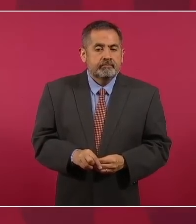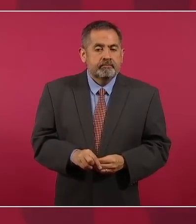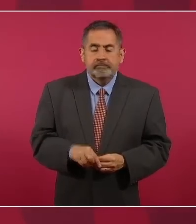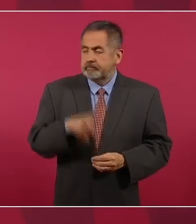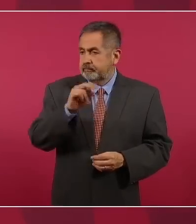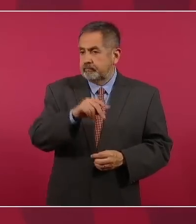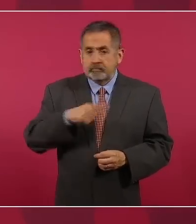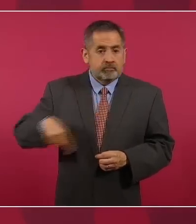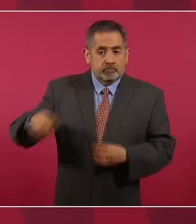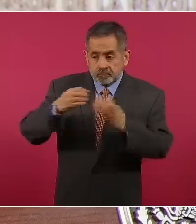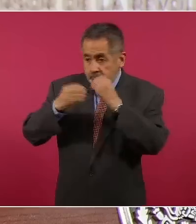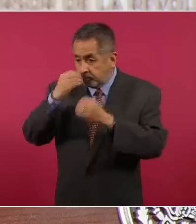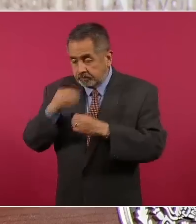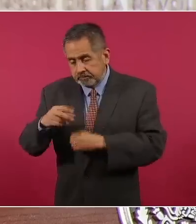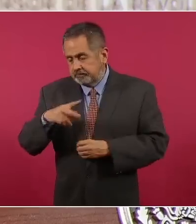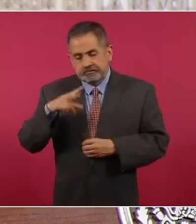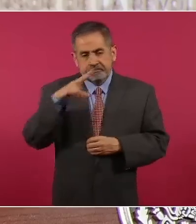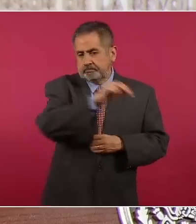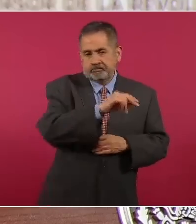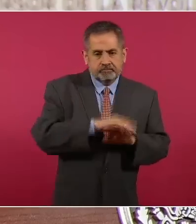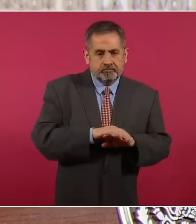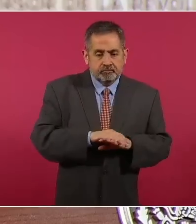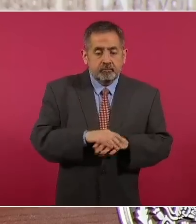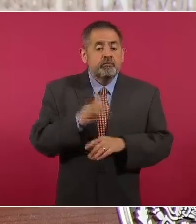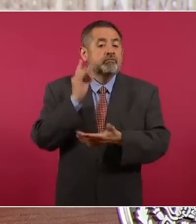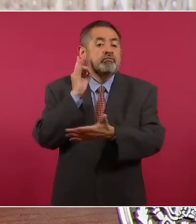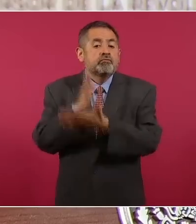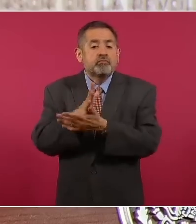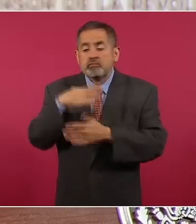para el consumo humano, maíz blanco.